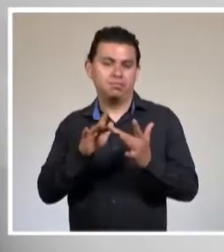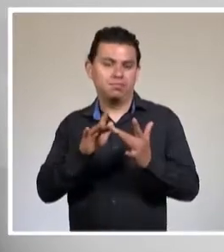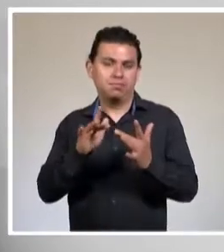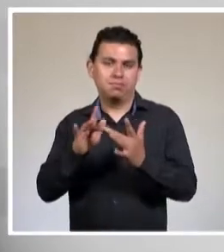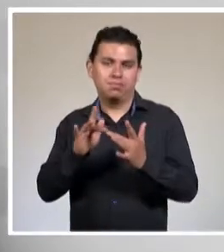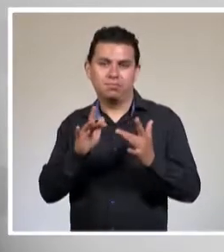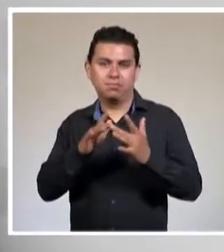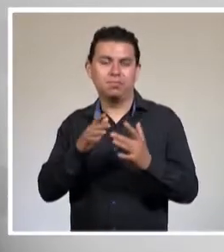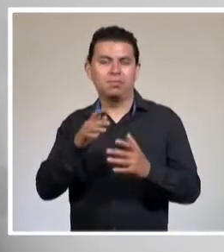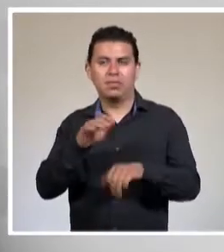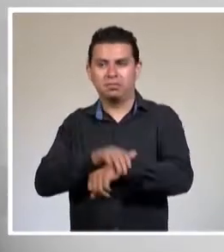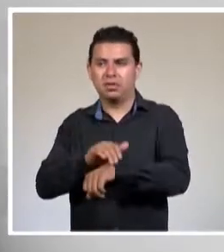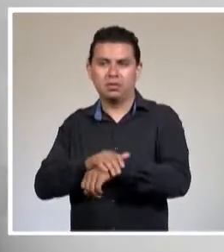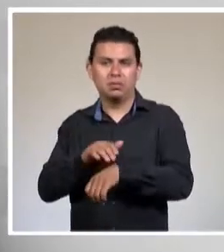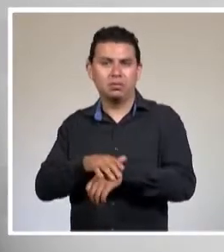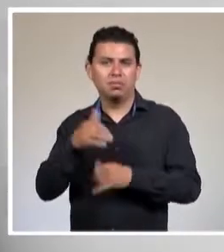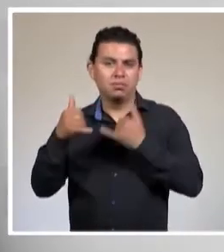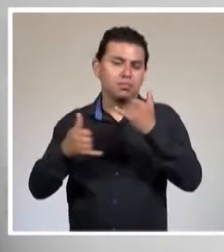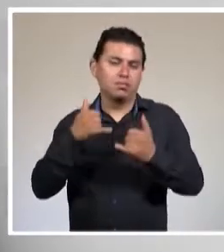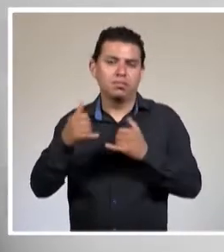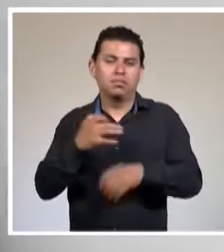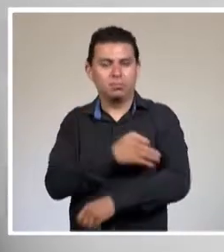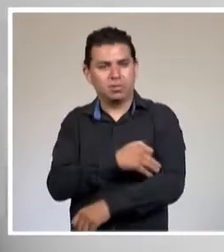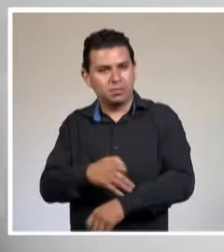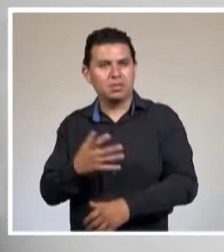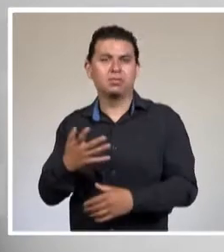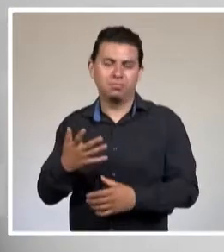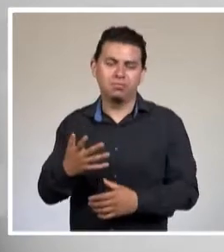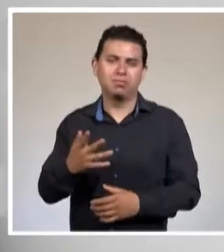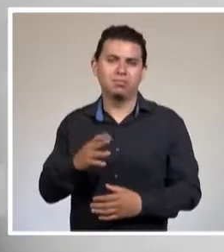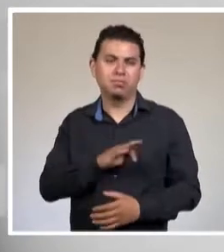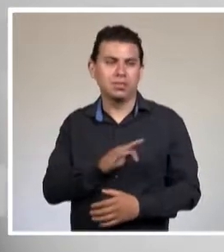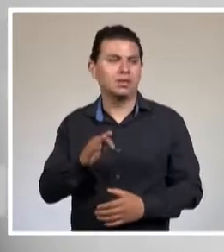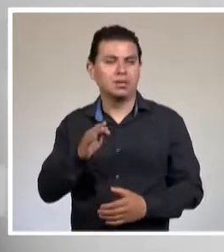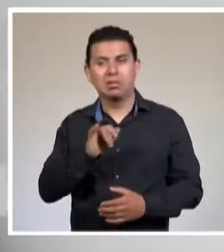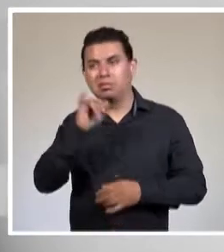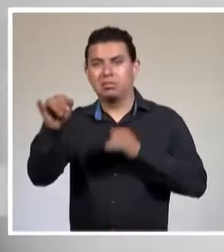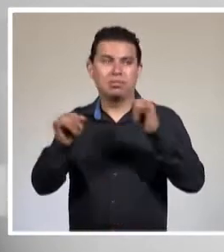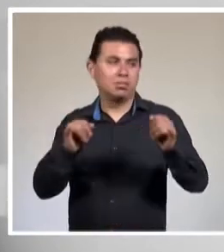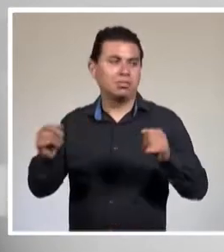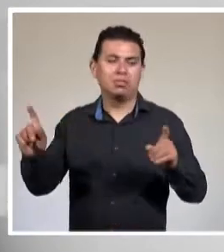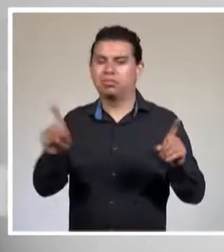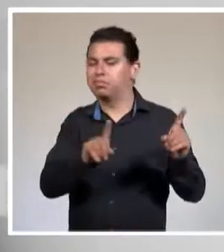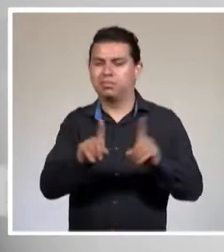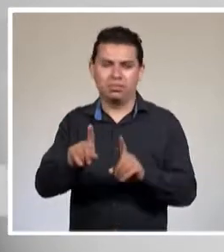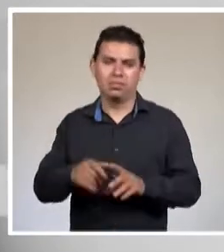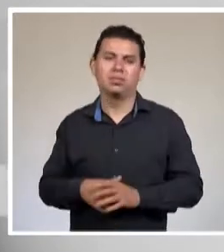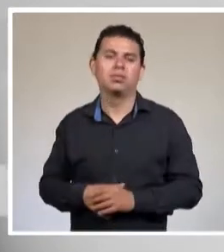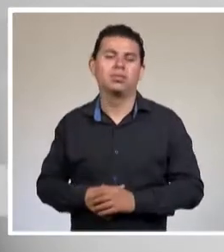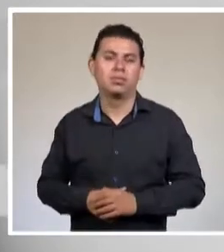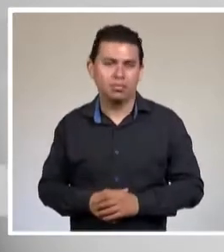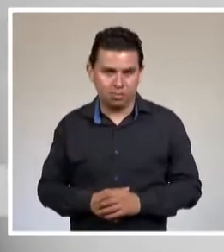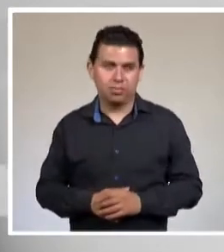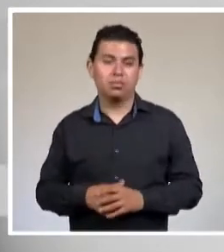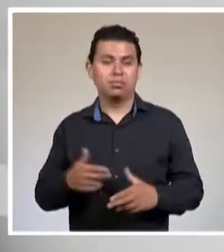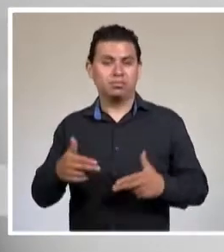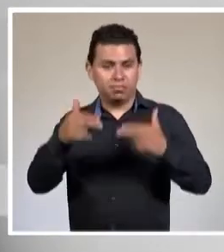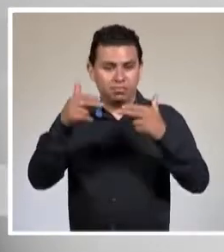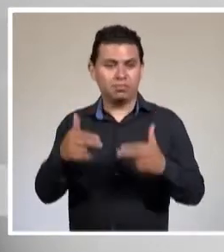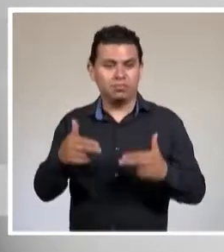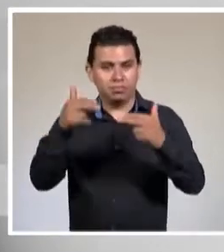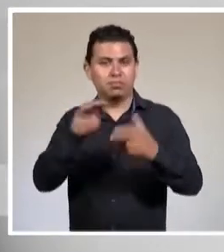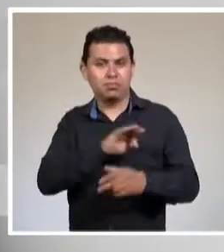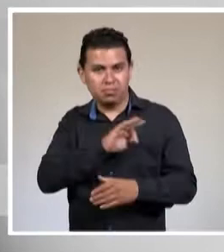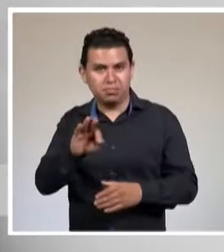medida con sus amistades como con sus familiares que residen en otras altitudes hacen negocios con